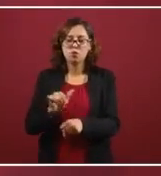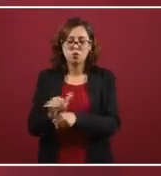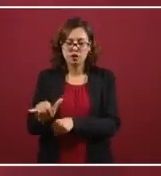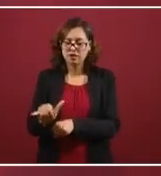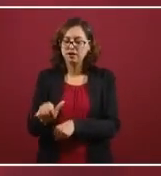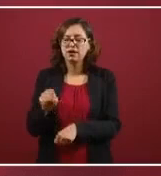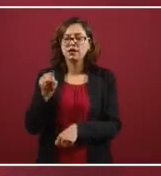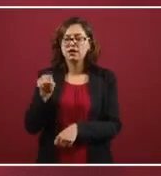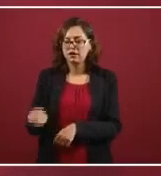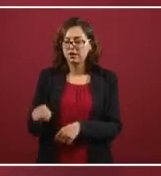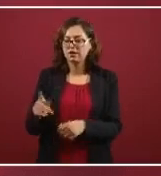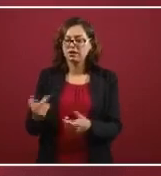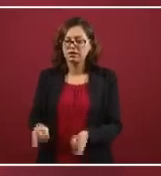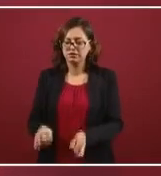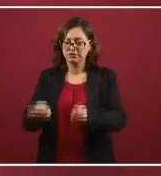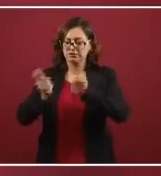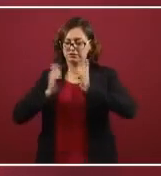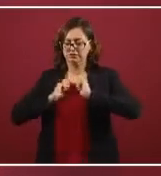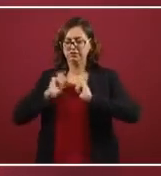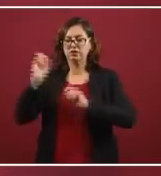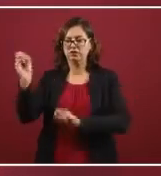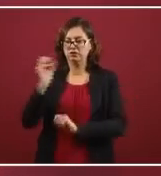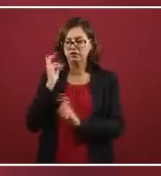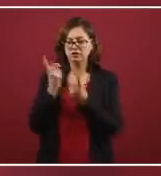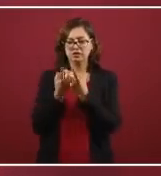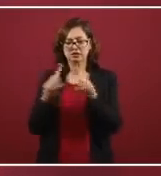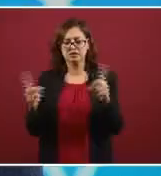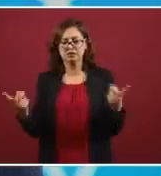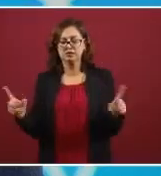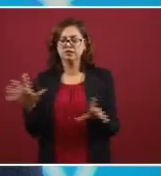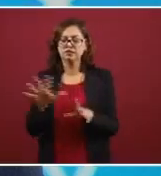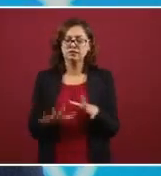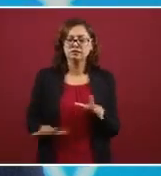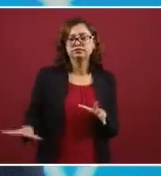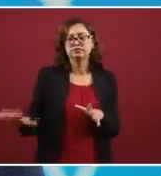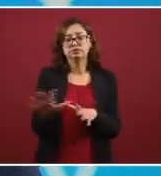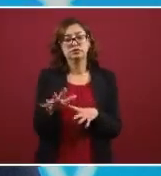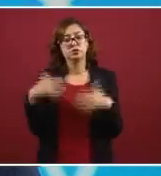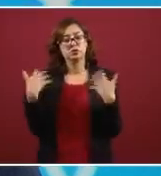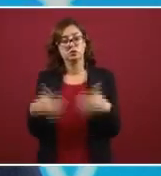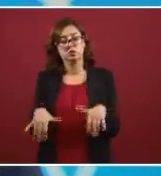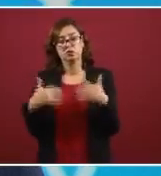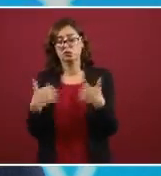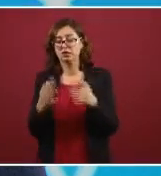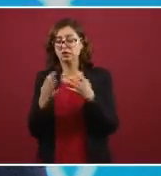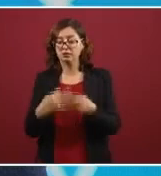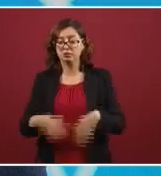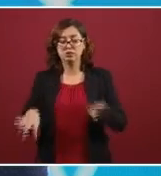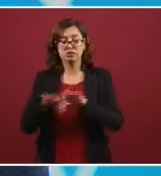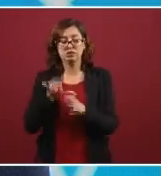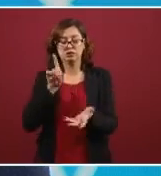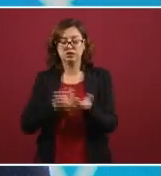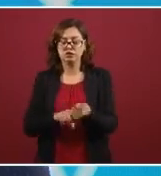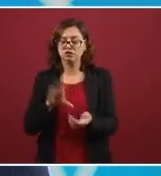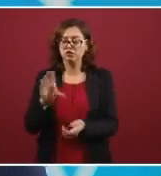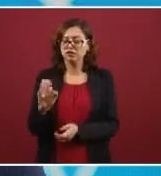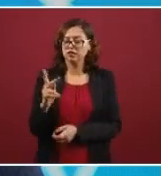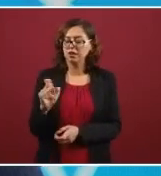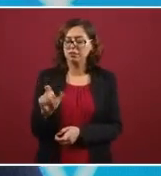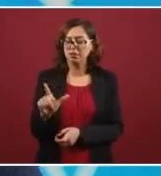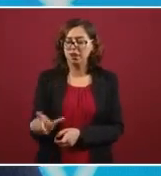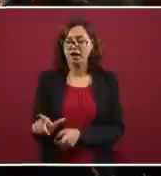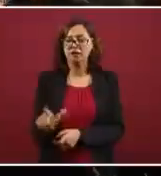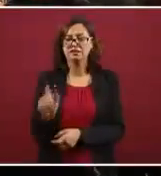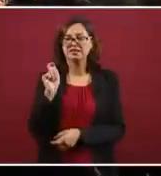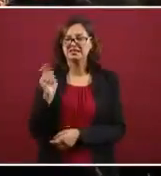Conferencia de Desarrollo Social, instancia importantísima dentro de la CEPAL, esa